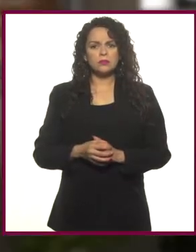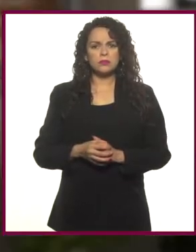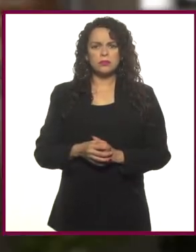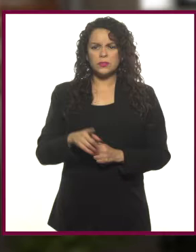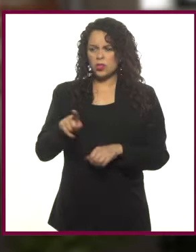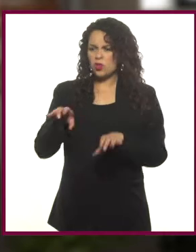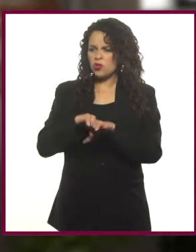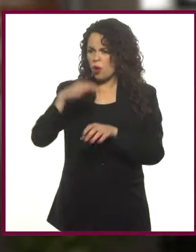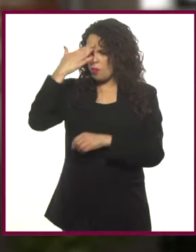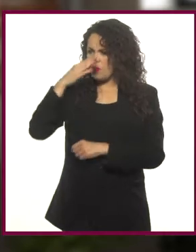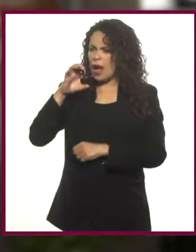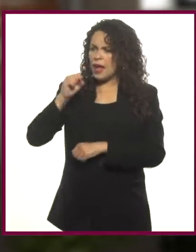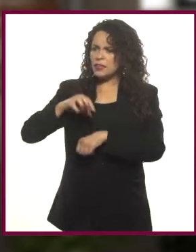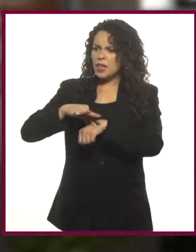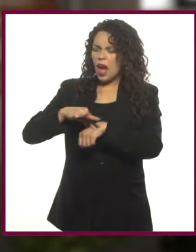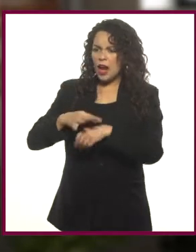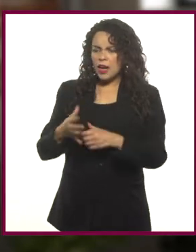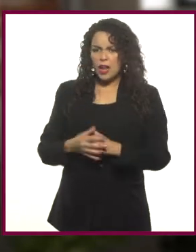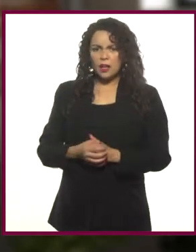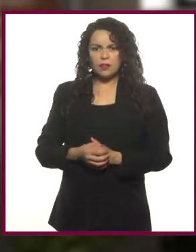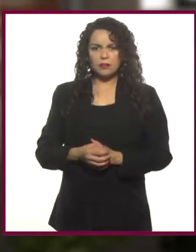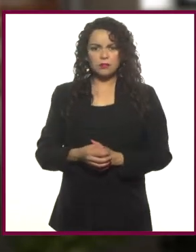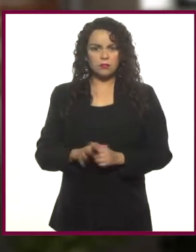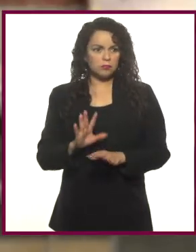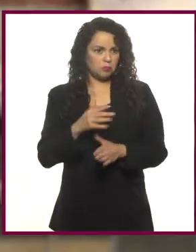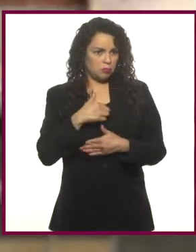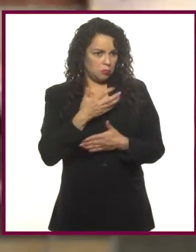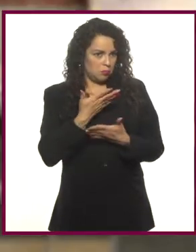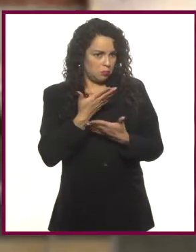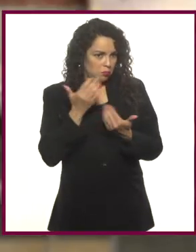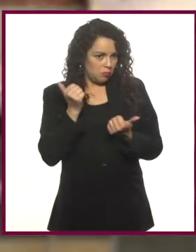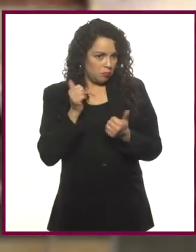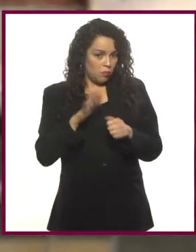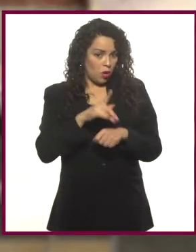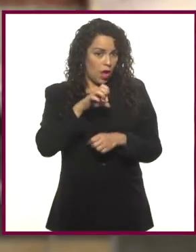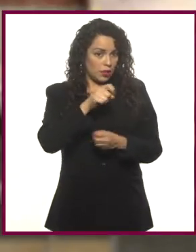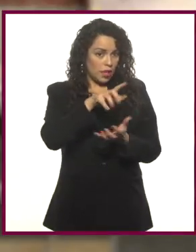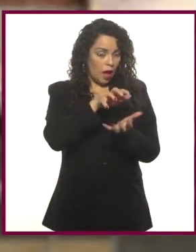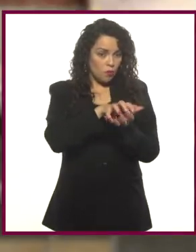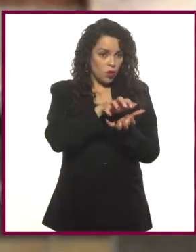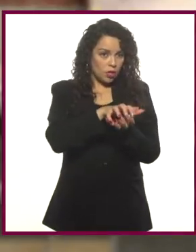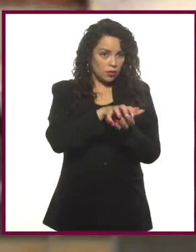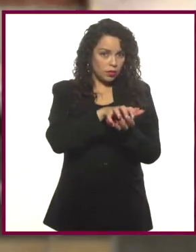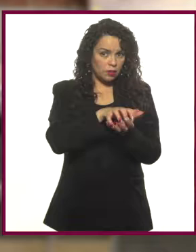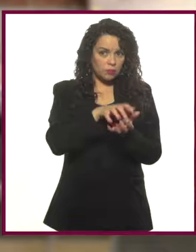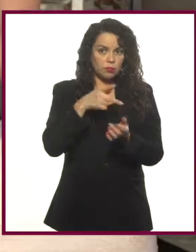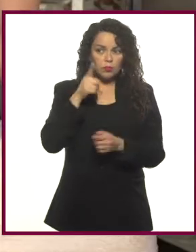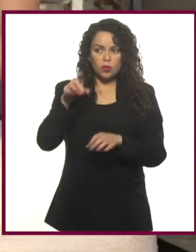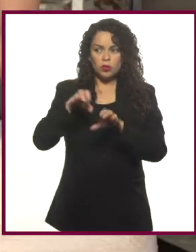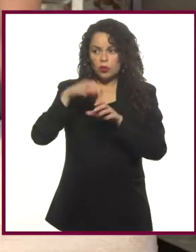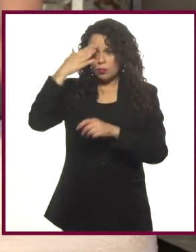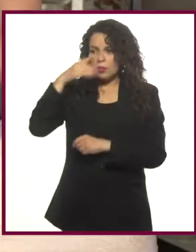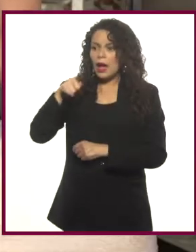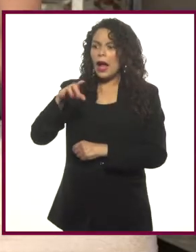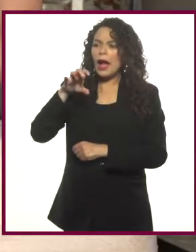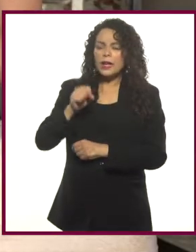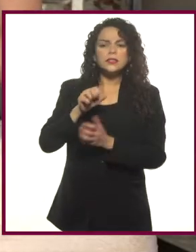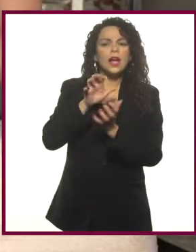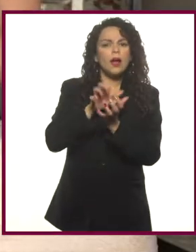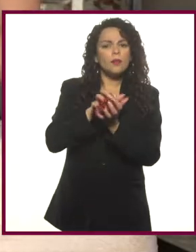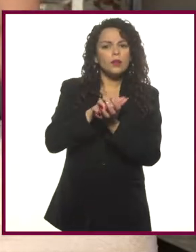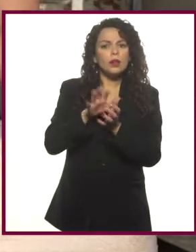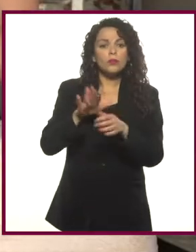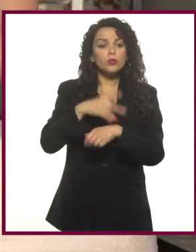¿De carne? ¿Cómo sabes que es de carne? No sé, porque es una hamburguesa. ¿Y cómo supiste que